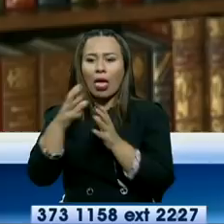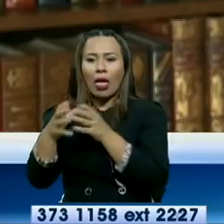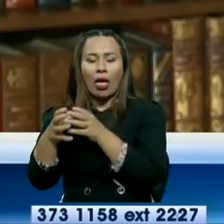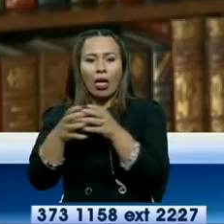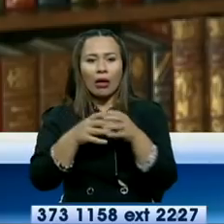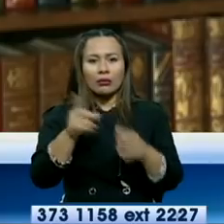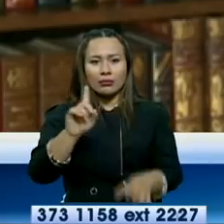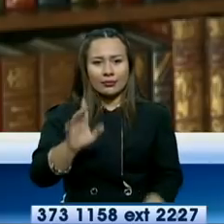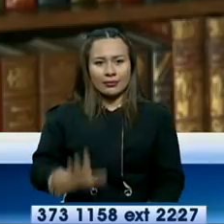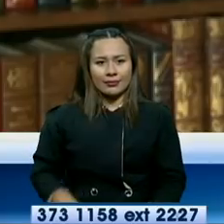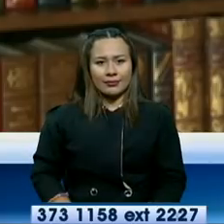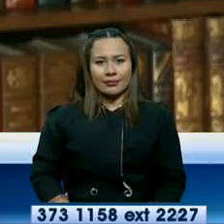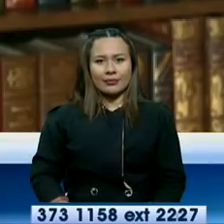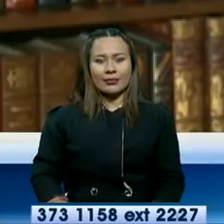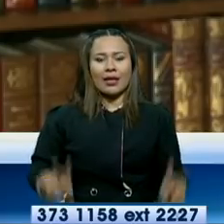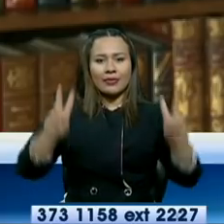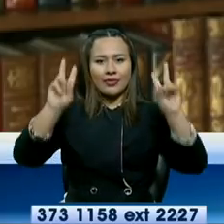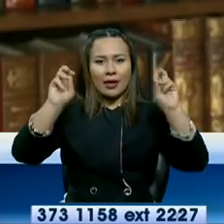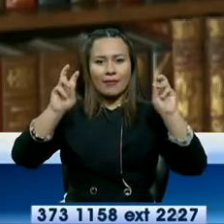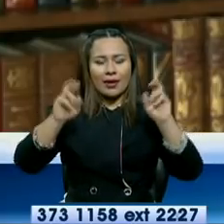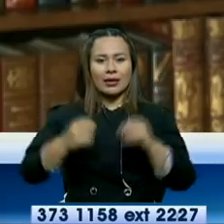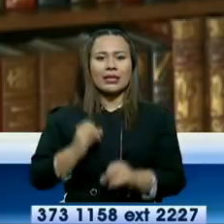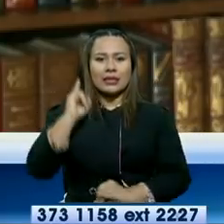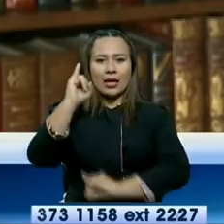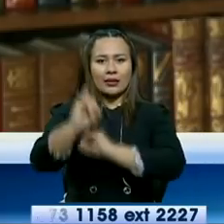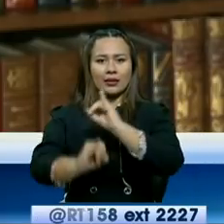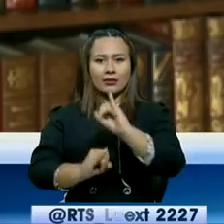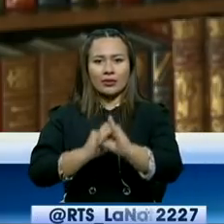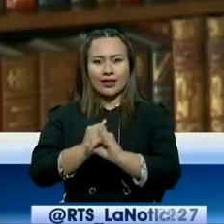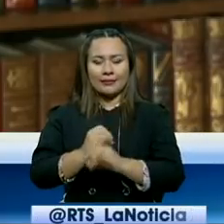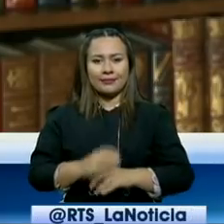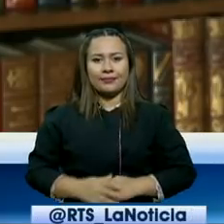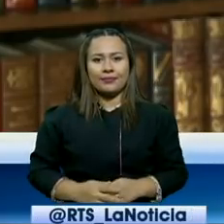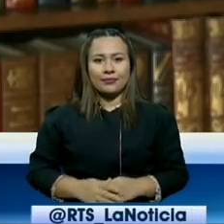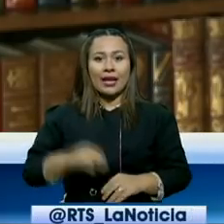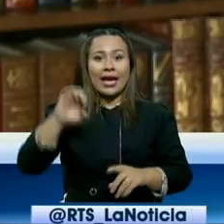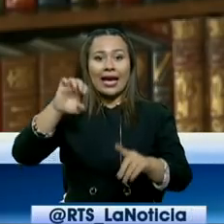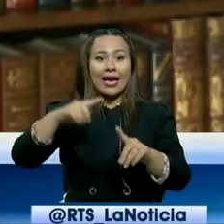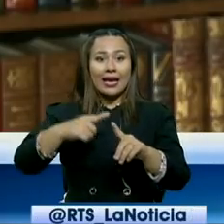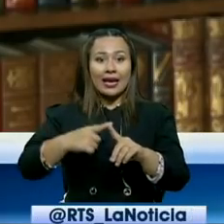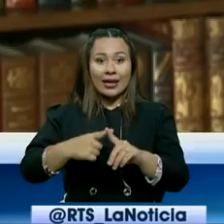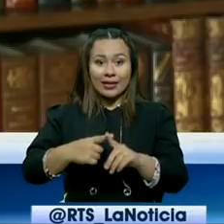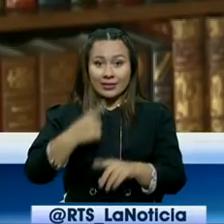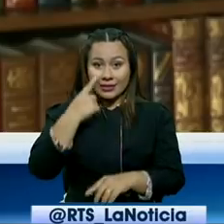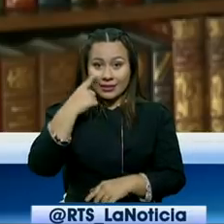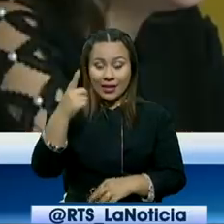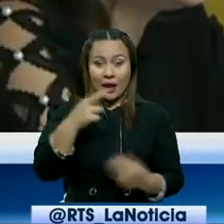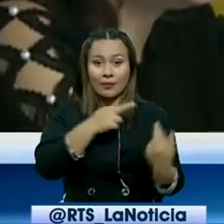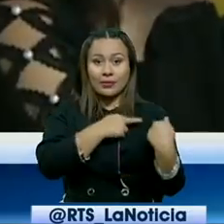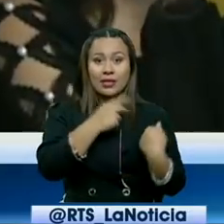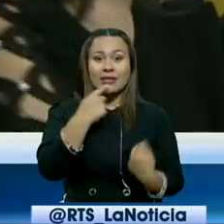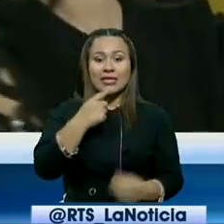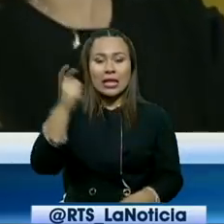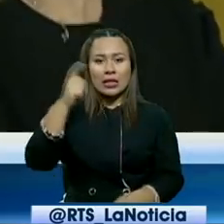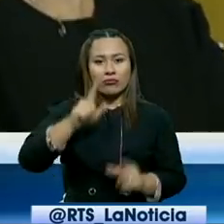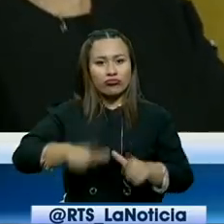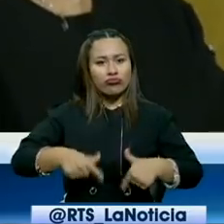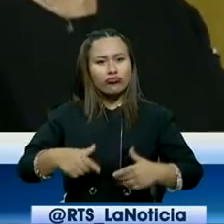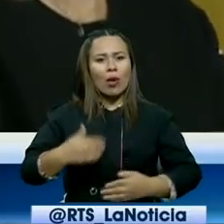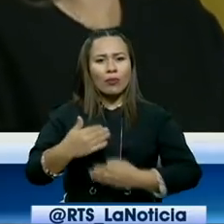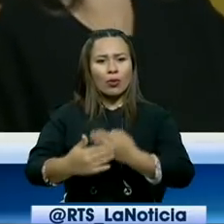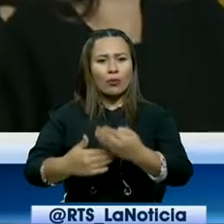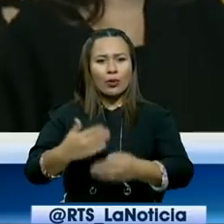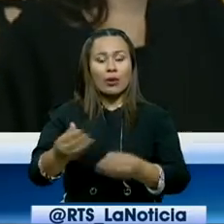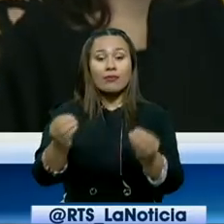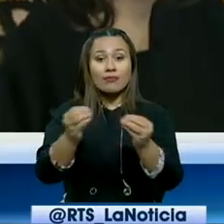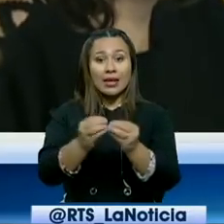ideológicos en el campo de las relaciones internacionales. El ex canciller asegura que es necesario que el presidente dé otros pasos para